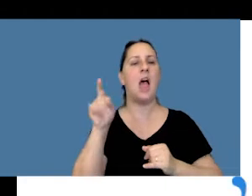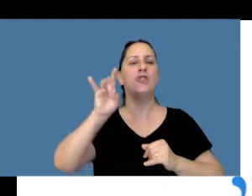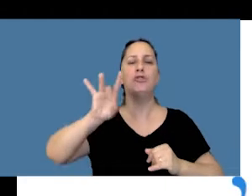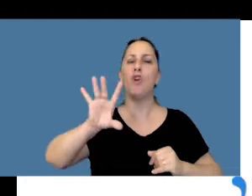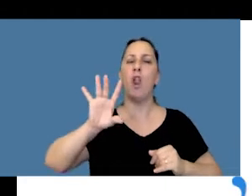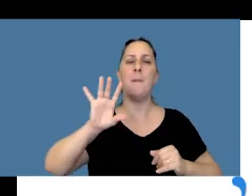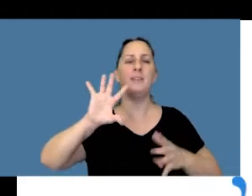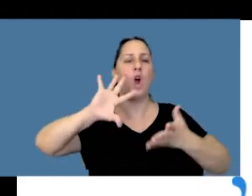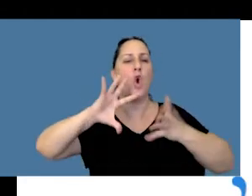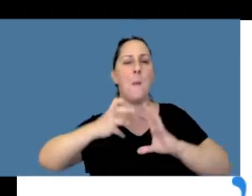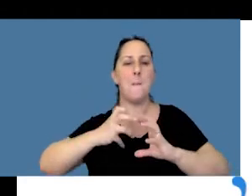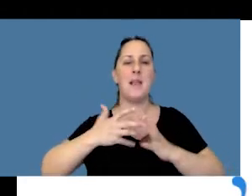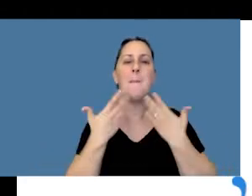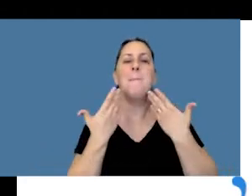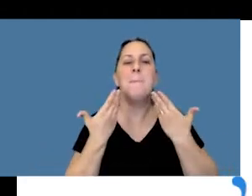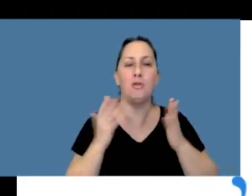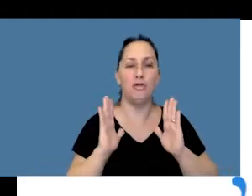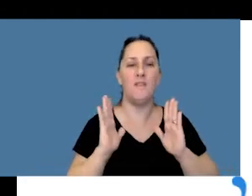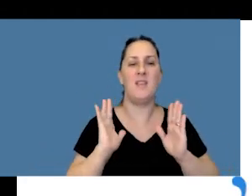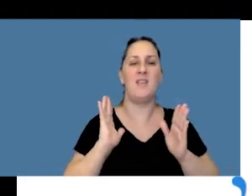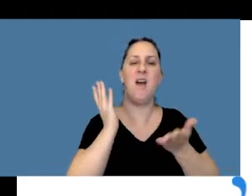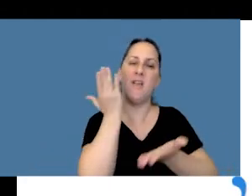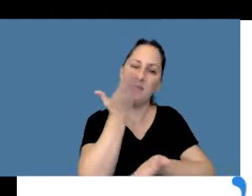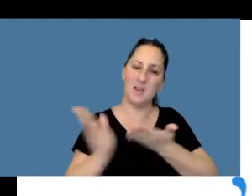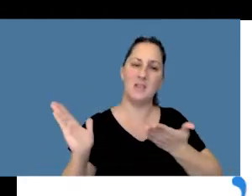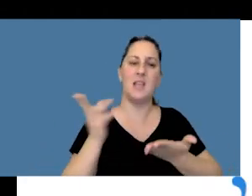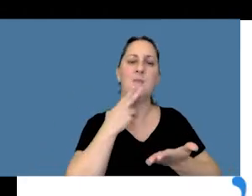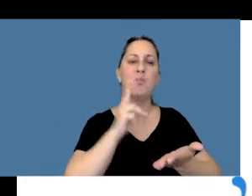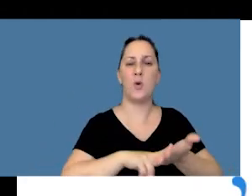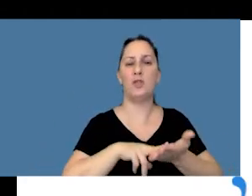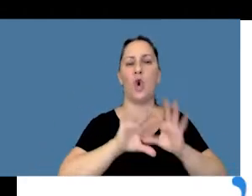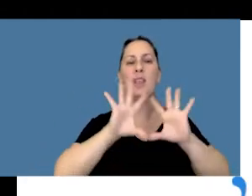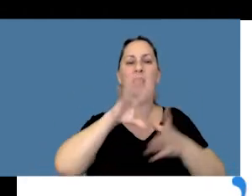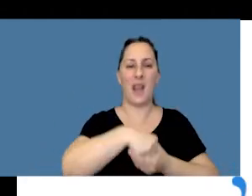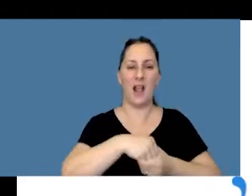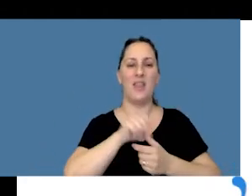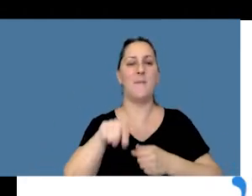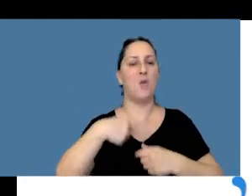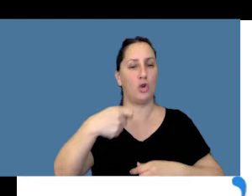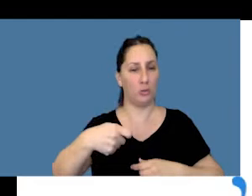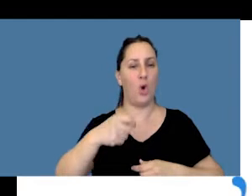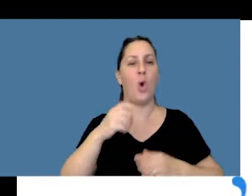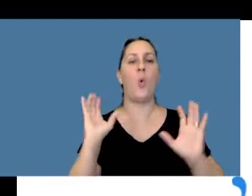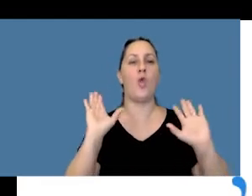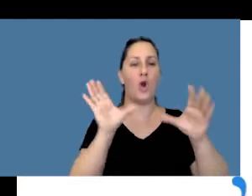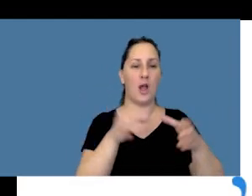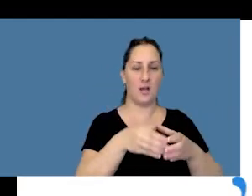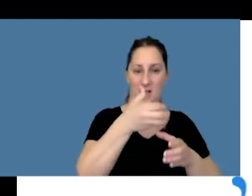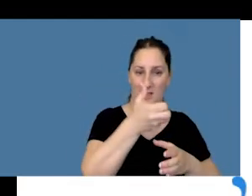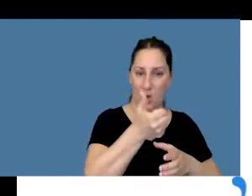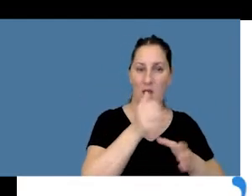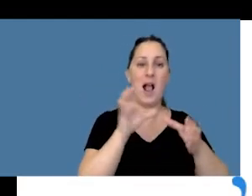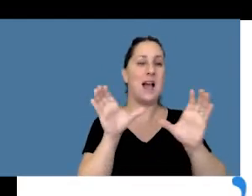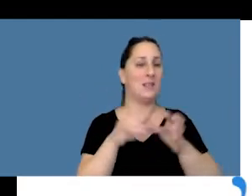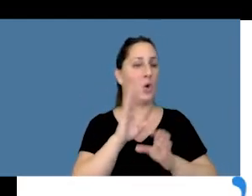truncar la posibilidad de eximirse el impuesto integral al monotributo cuando es categoría A. Categoría B